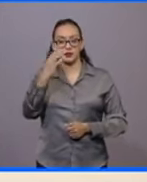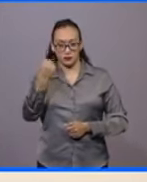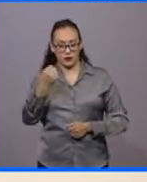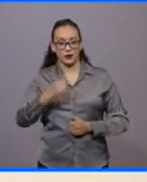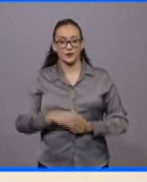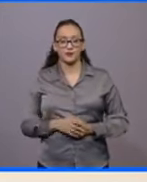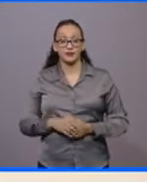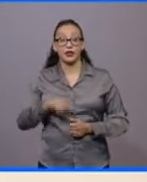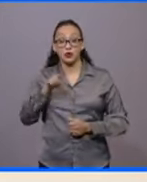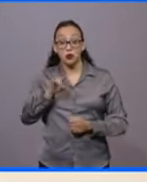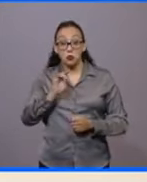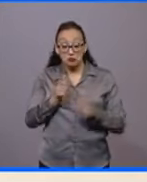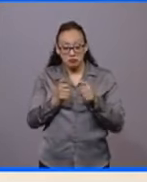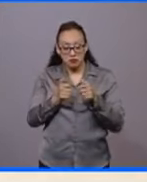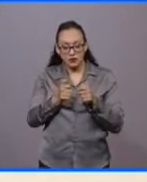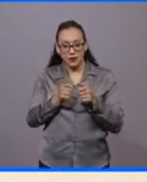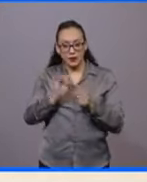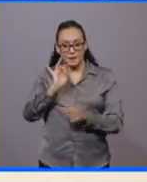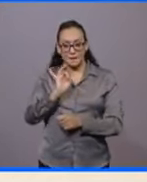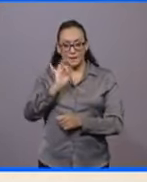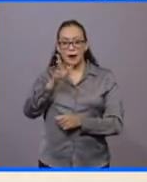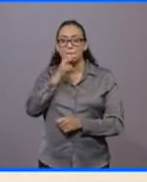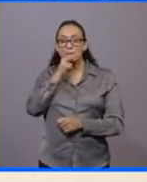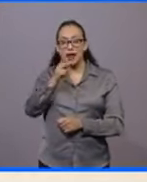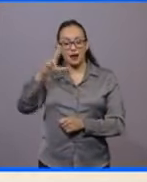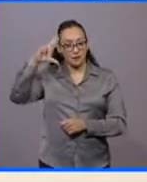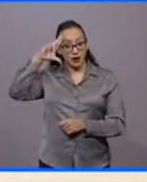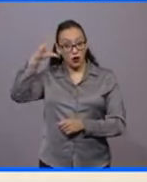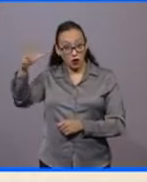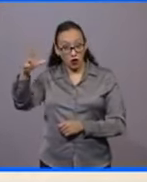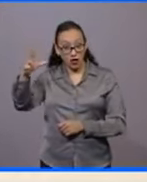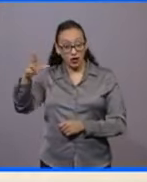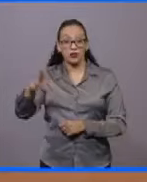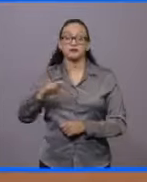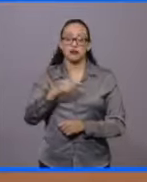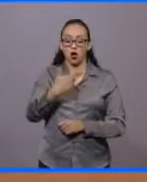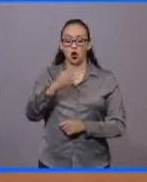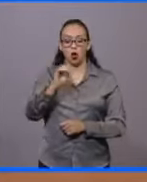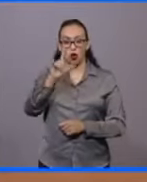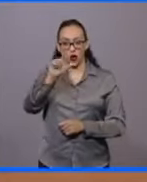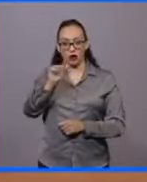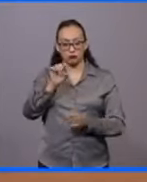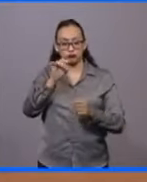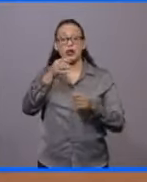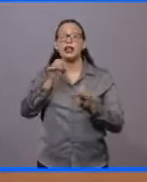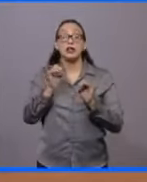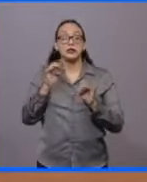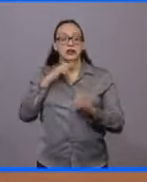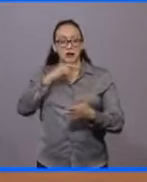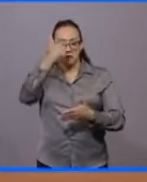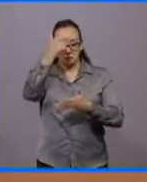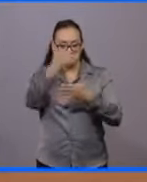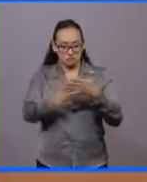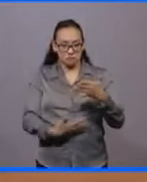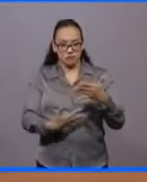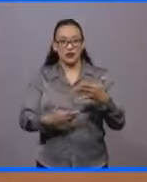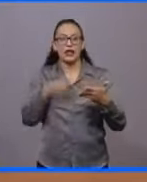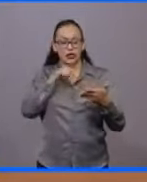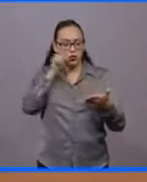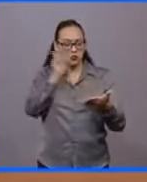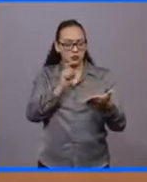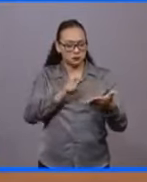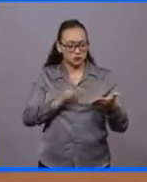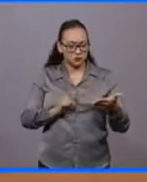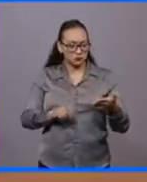5660-510709, y enviar un mensaje con la palabra hola. Al instante se va a desplegar un menú interactivo para que elijan